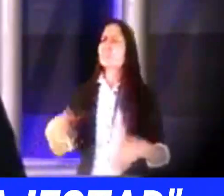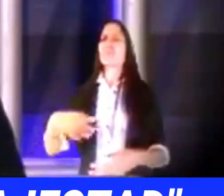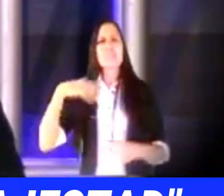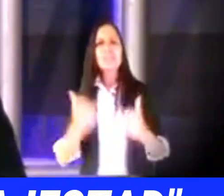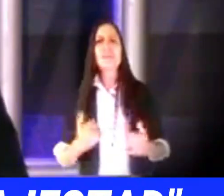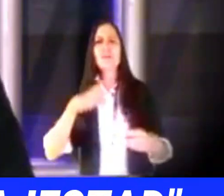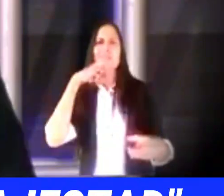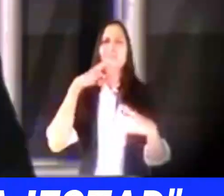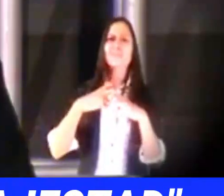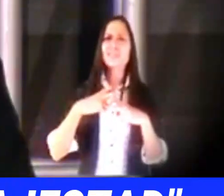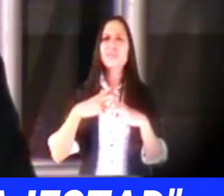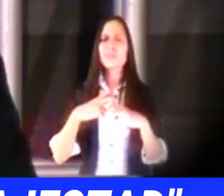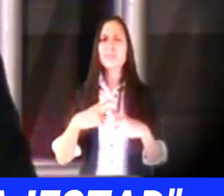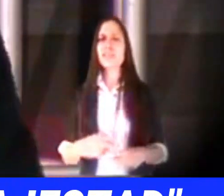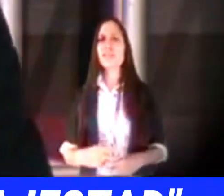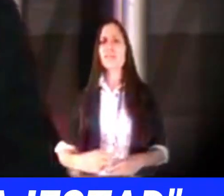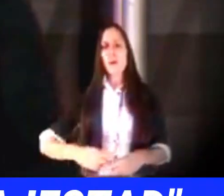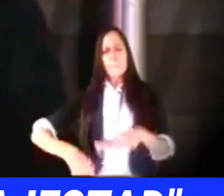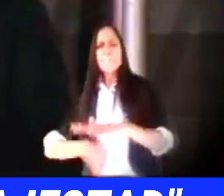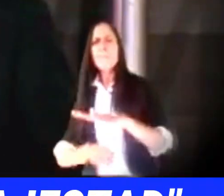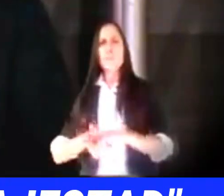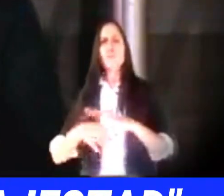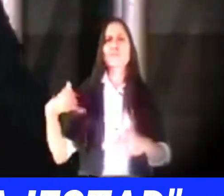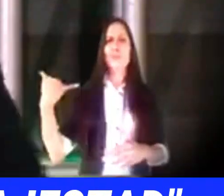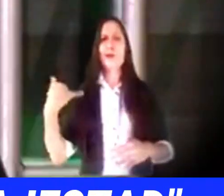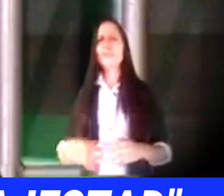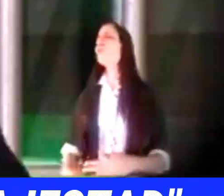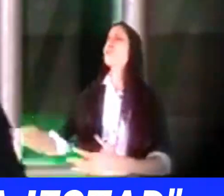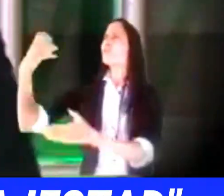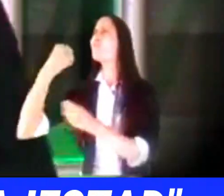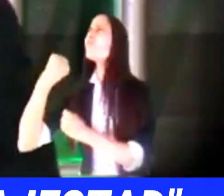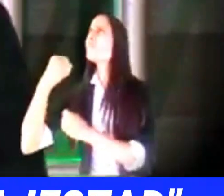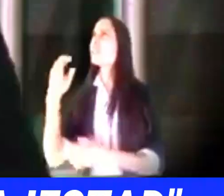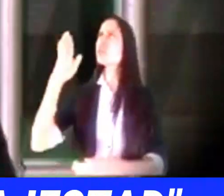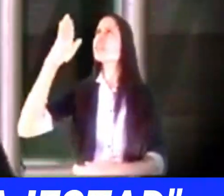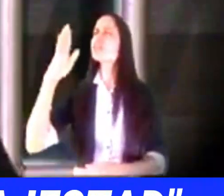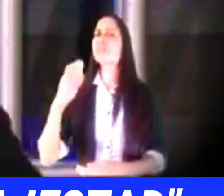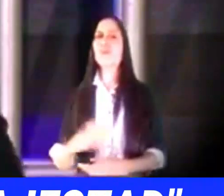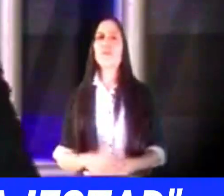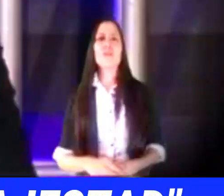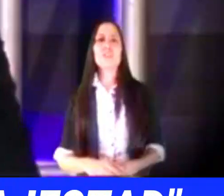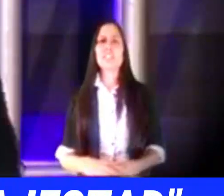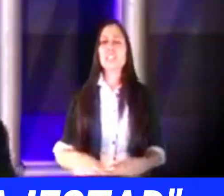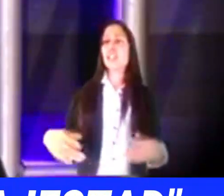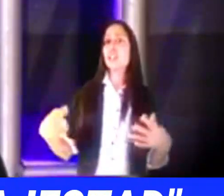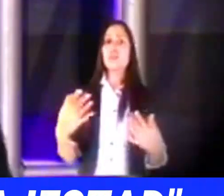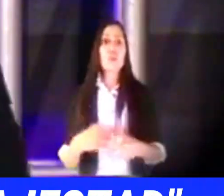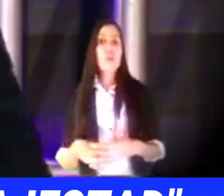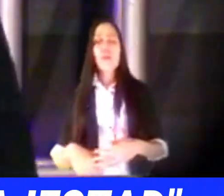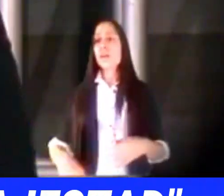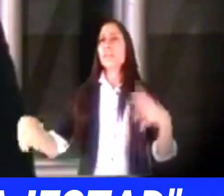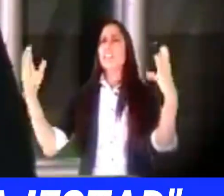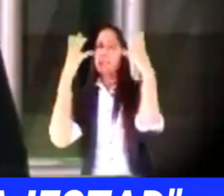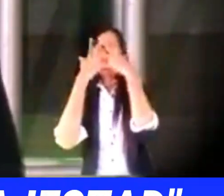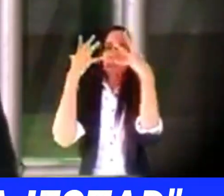a soltar, no vamos a dejarnos sin duda engañar. No vamos a dejar perder los privilegios que